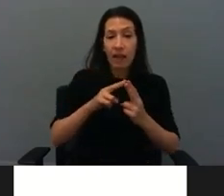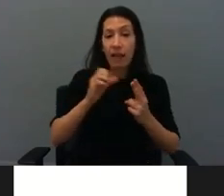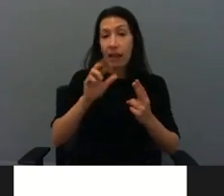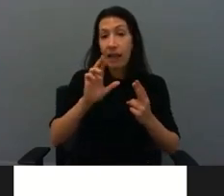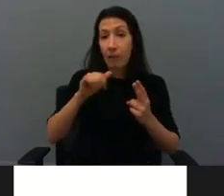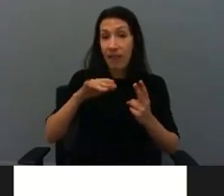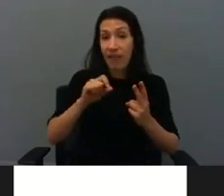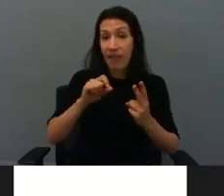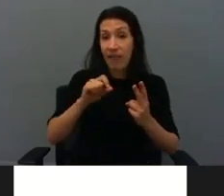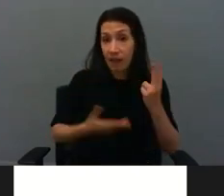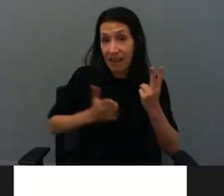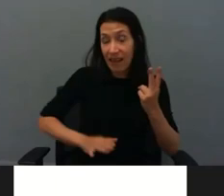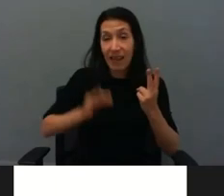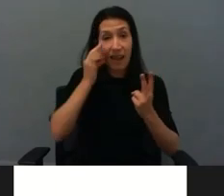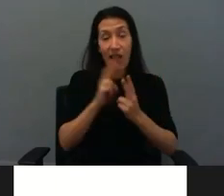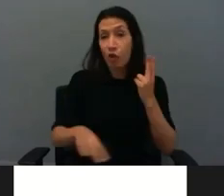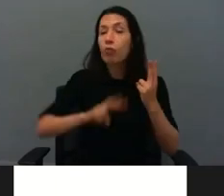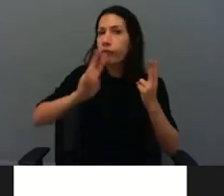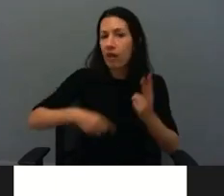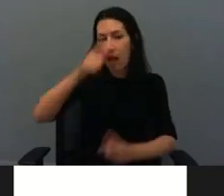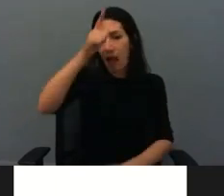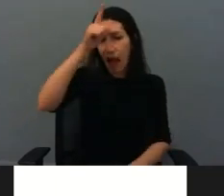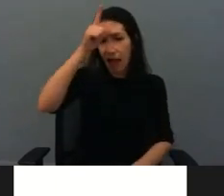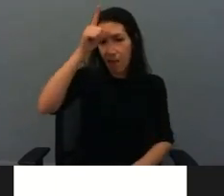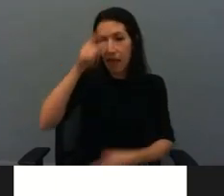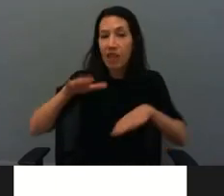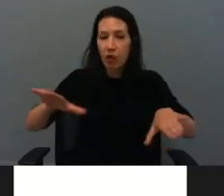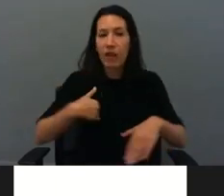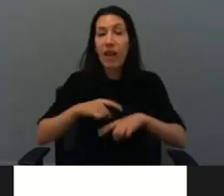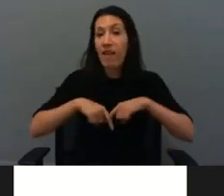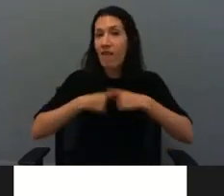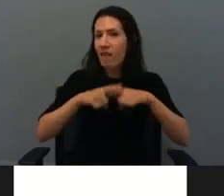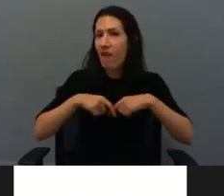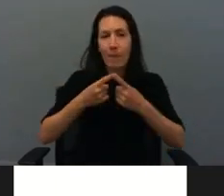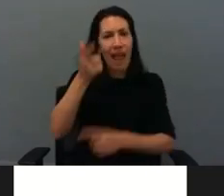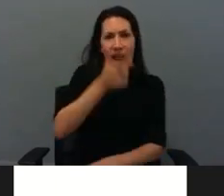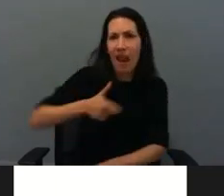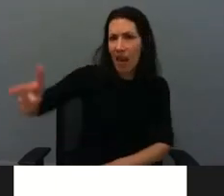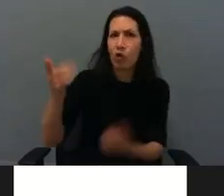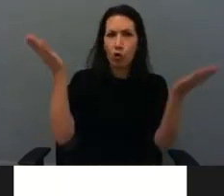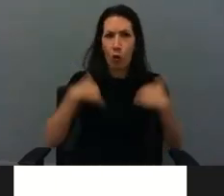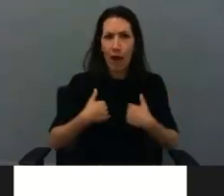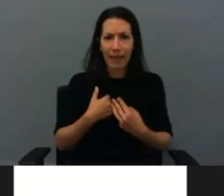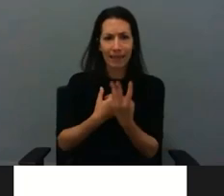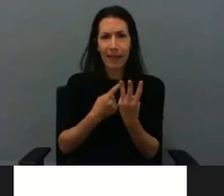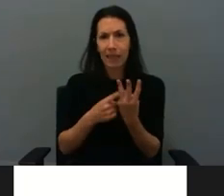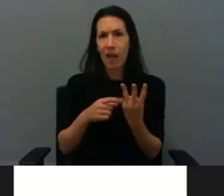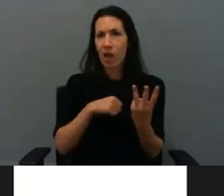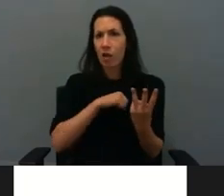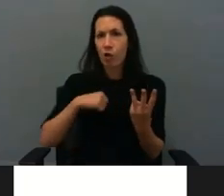apoyo desde la alemanía, que siempre lo hemos sentido, como si estuvieran aquí.